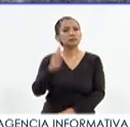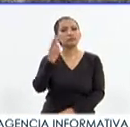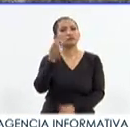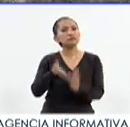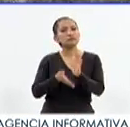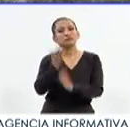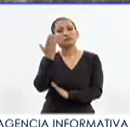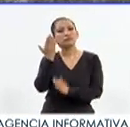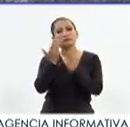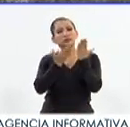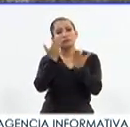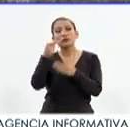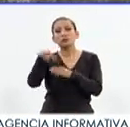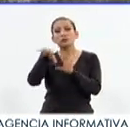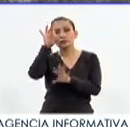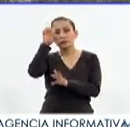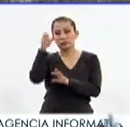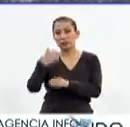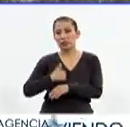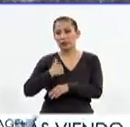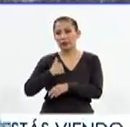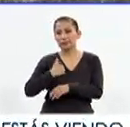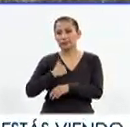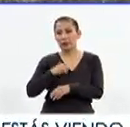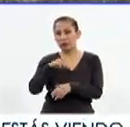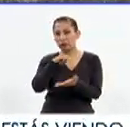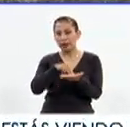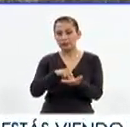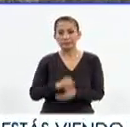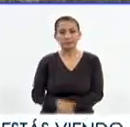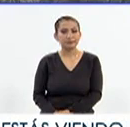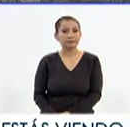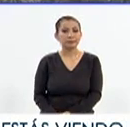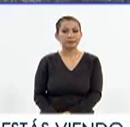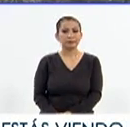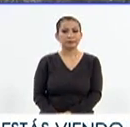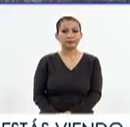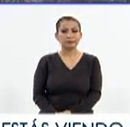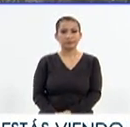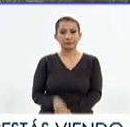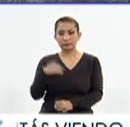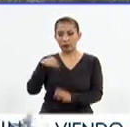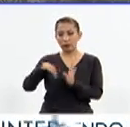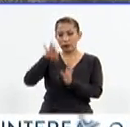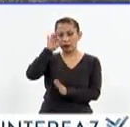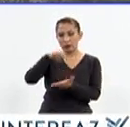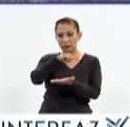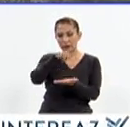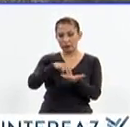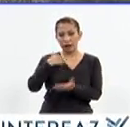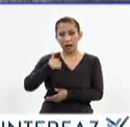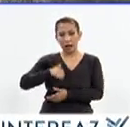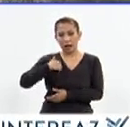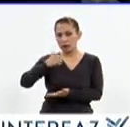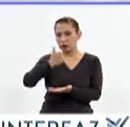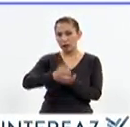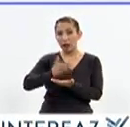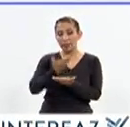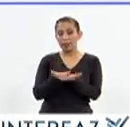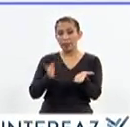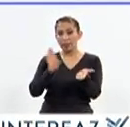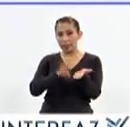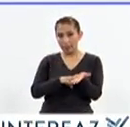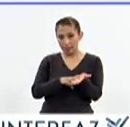universidad te fuiste y por qué escogiste Canadá y Montreal específicamente? Elegí Montreal, Canadá, porque es una ciudad